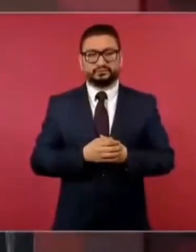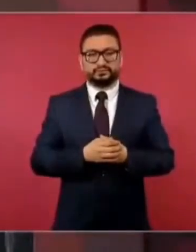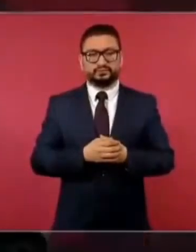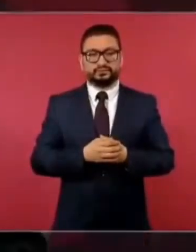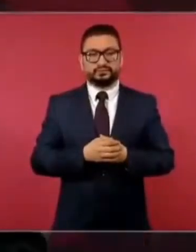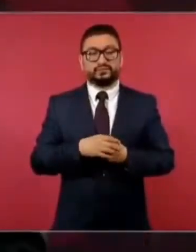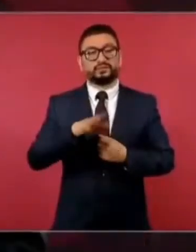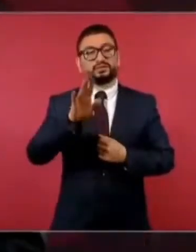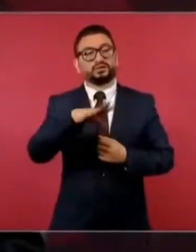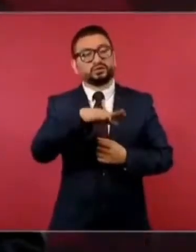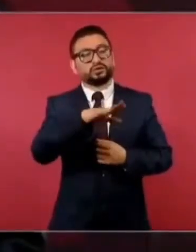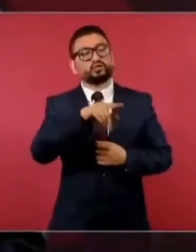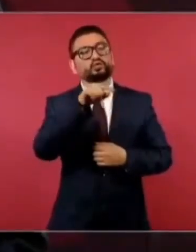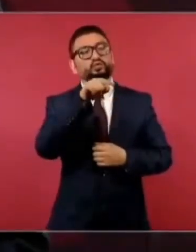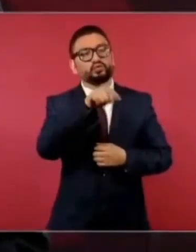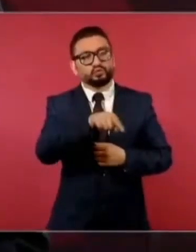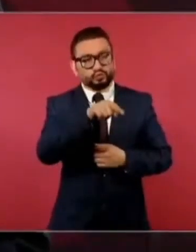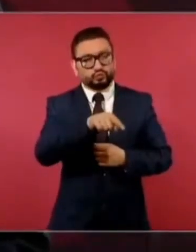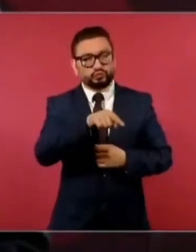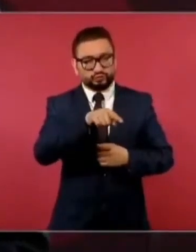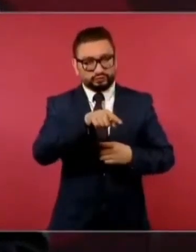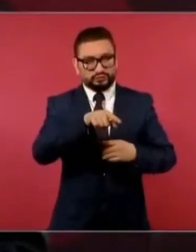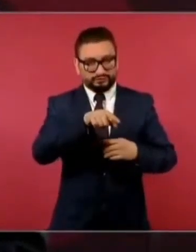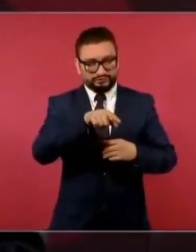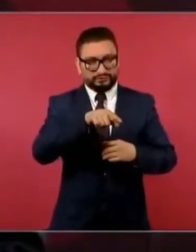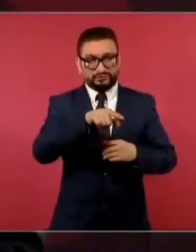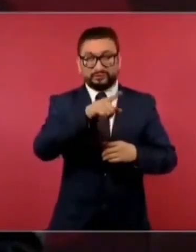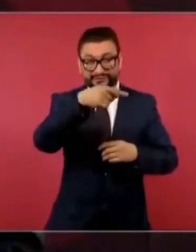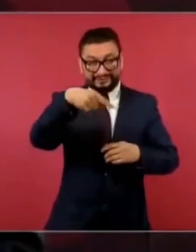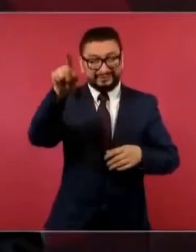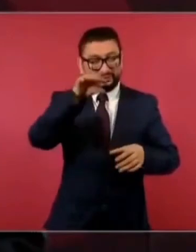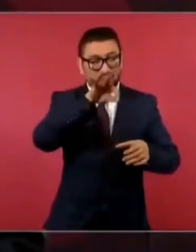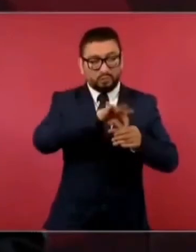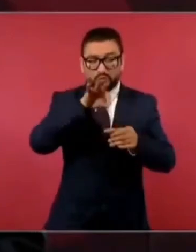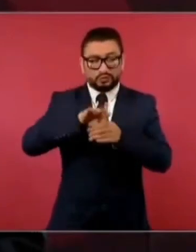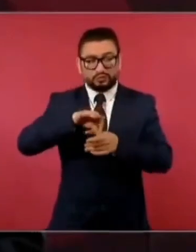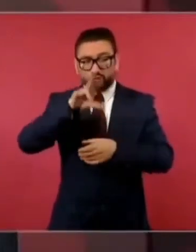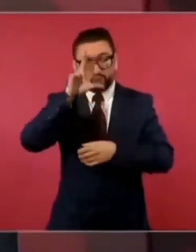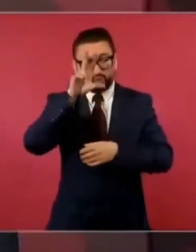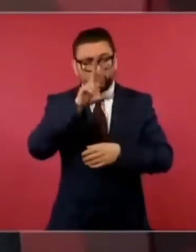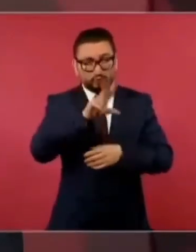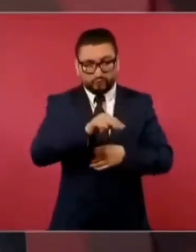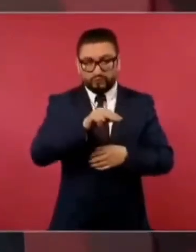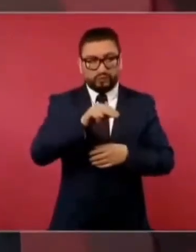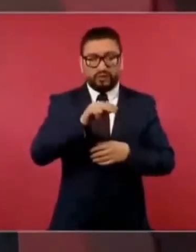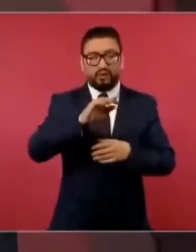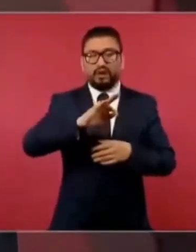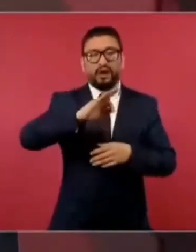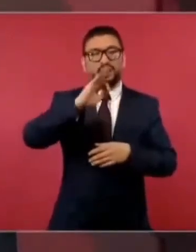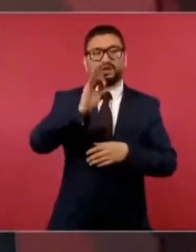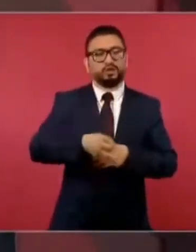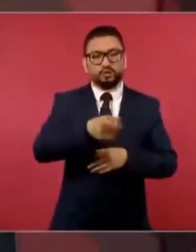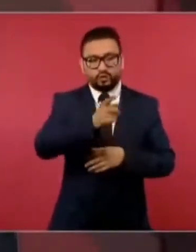No vayas a votar por la dictadura.